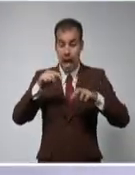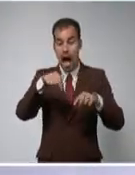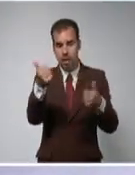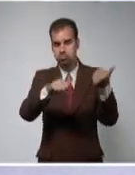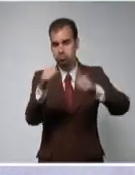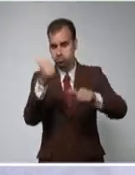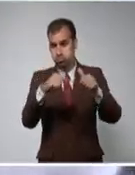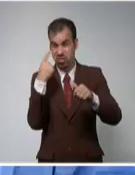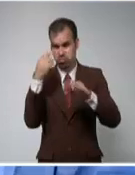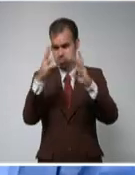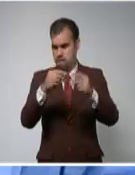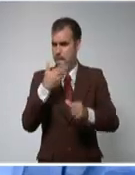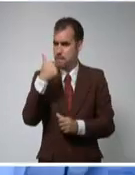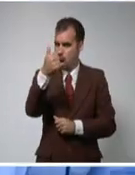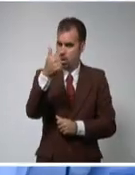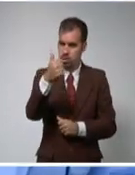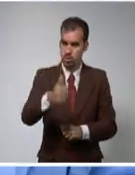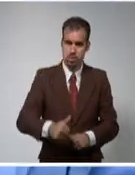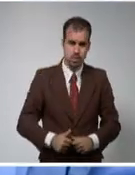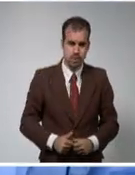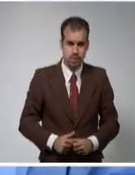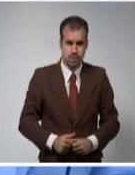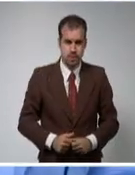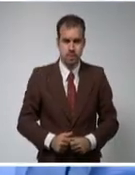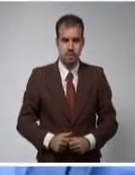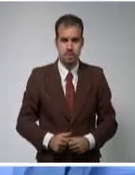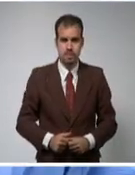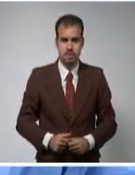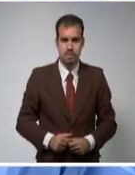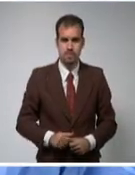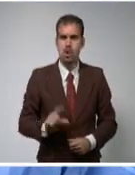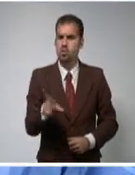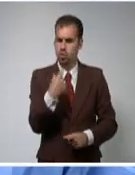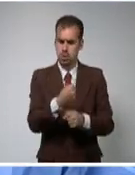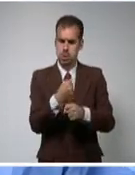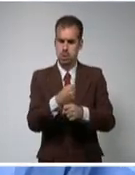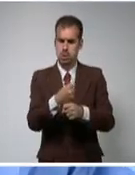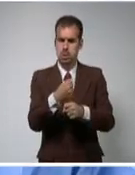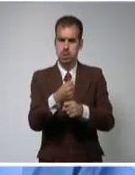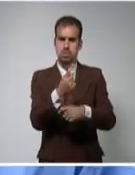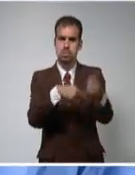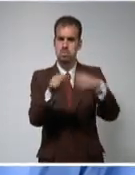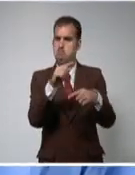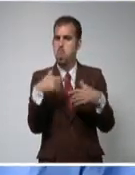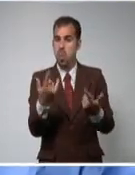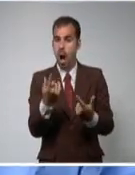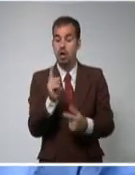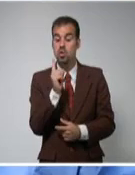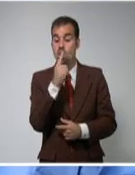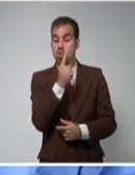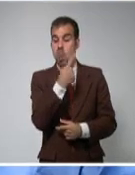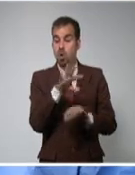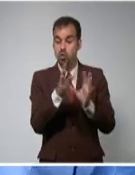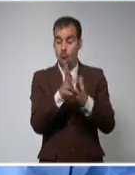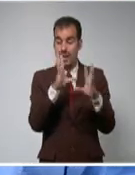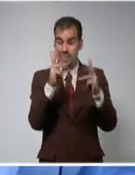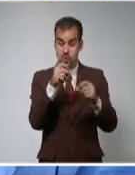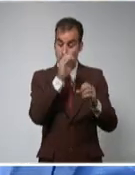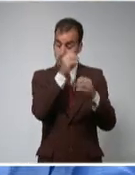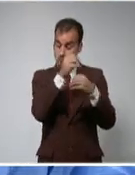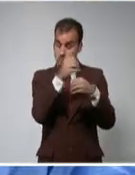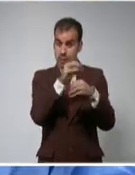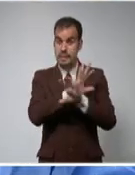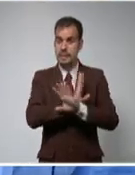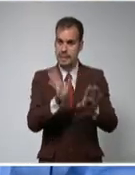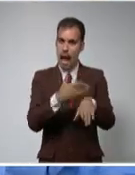satisfactorios hemos tomado medidas en aras a priorizar de que las muestras evolutivas los resultados estén antes